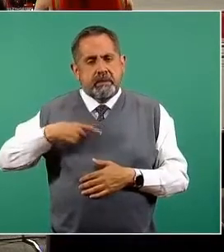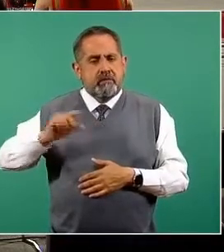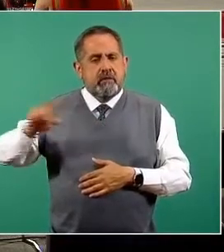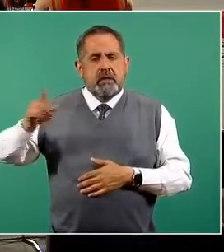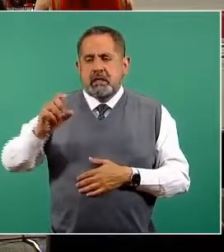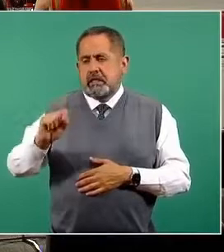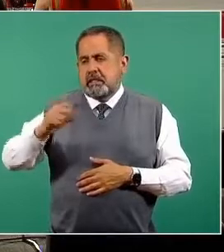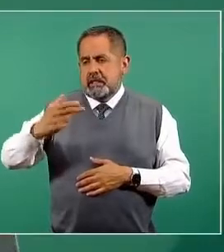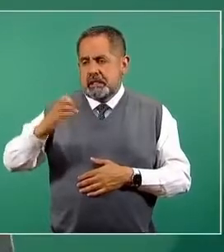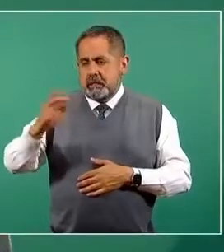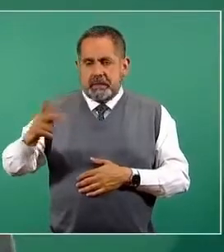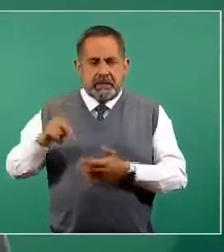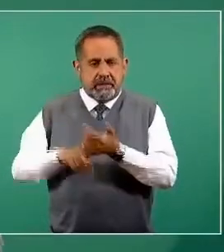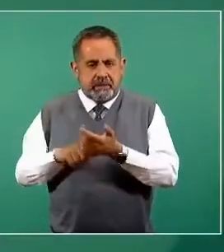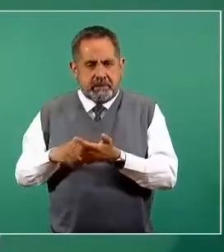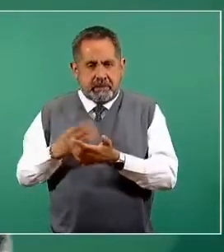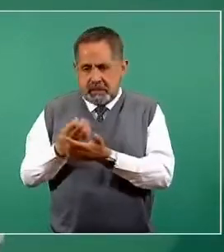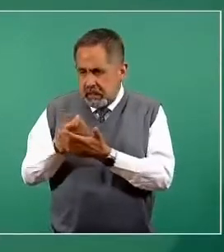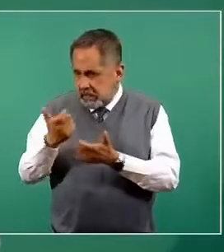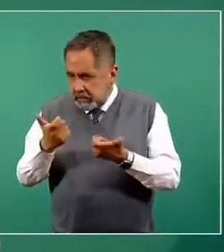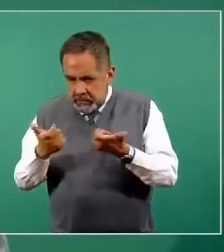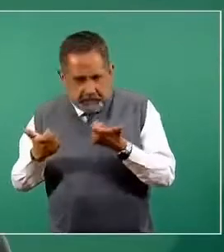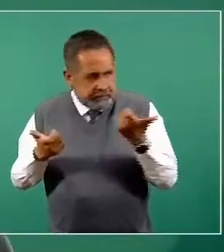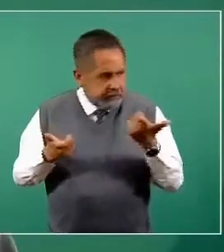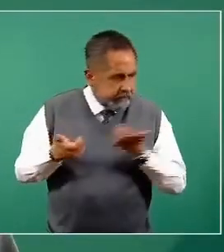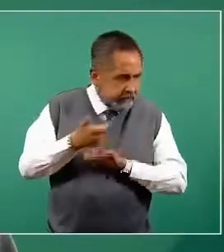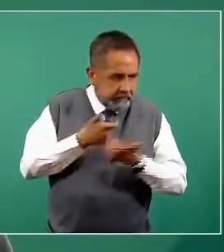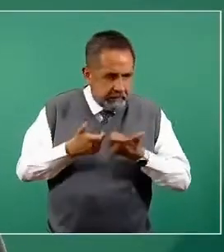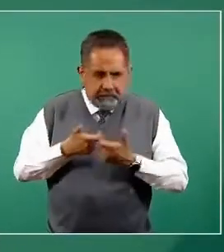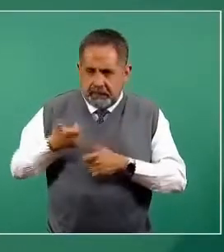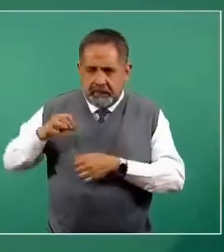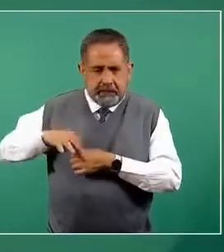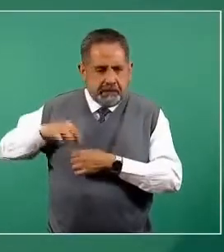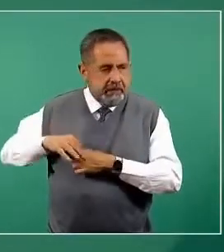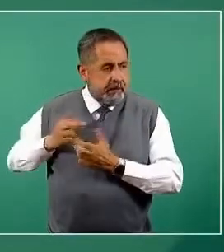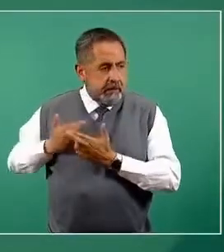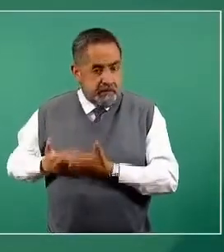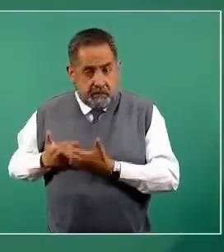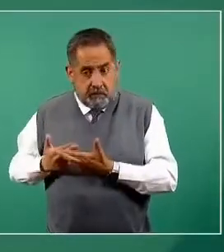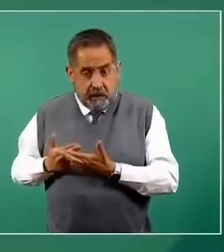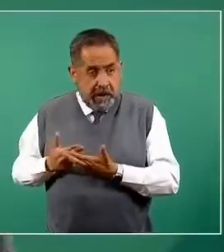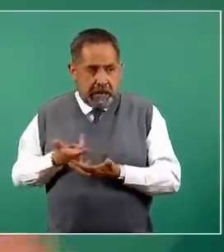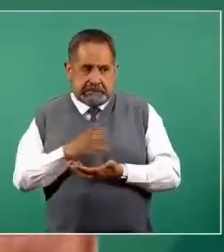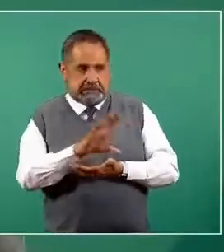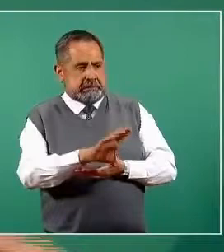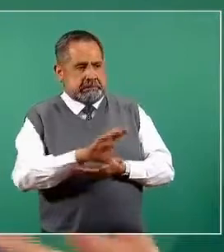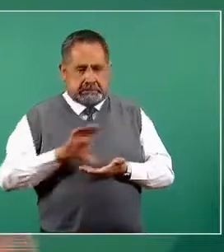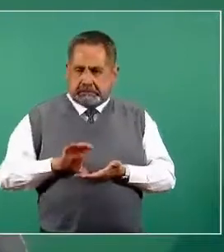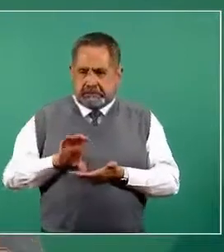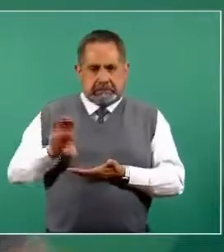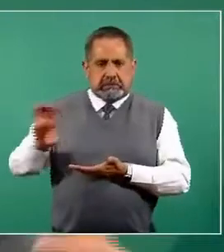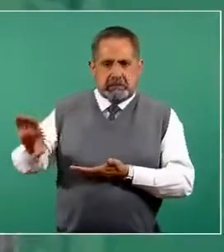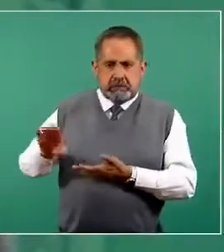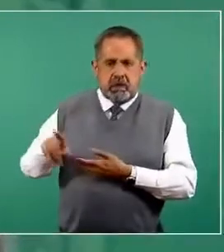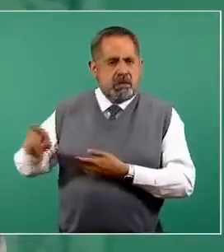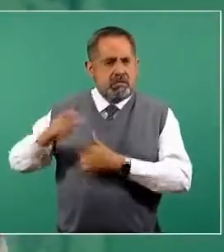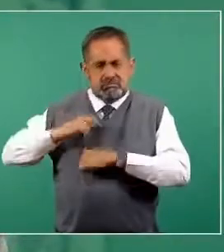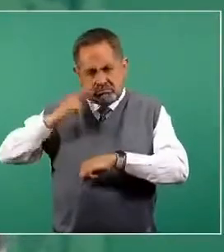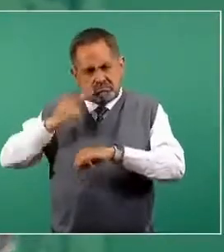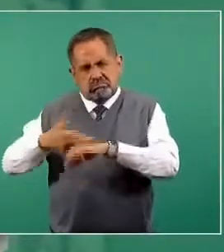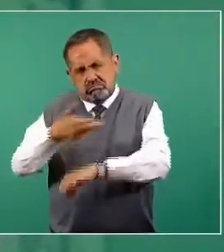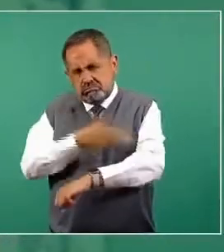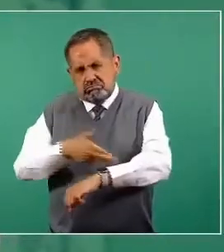funcionarios de Hacienda le llaman las economías, donde ha habido ahorros, se canalice a esto y ellos se han encargado de